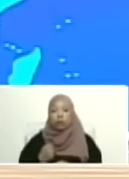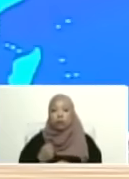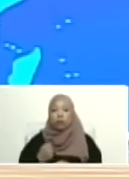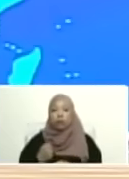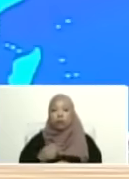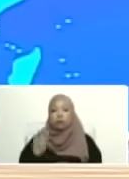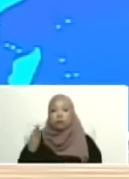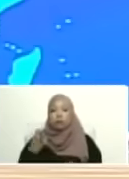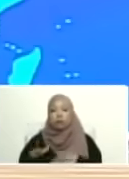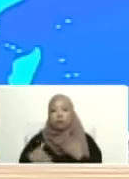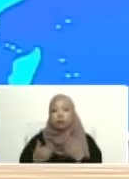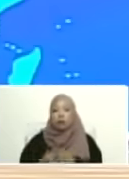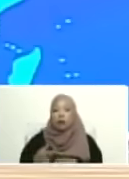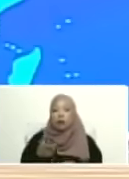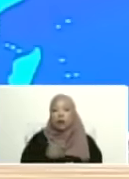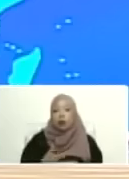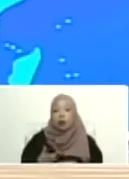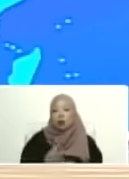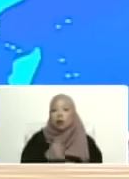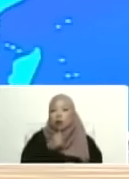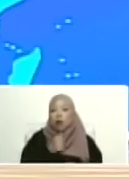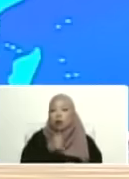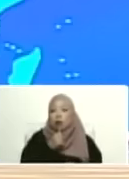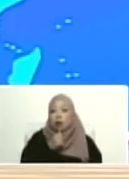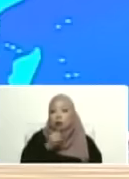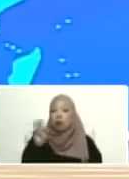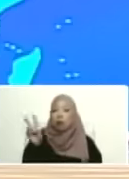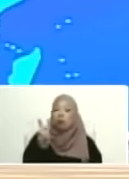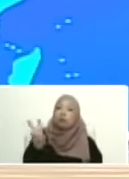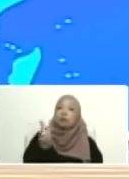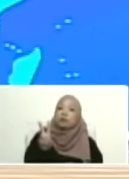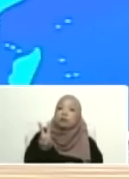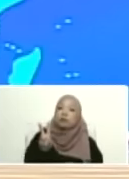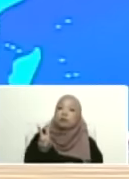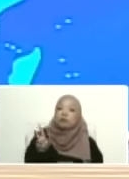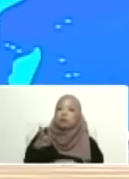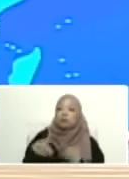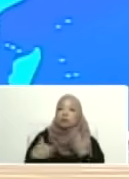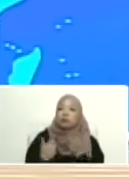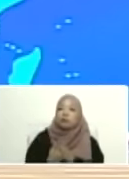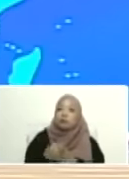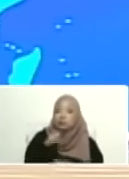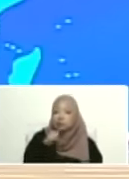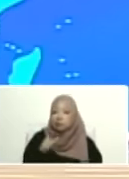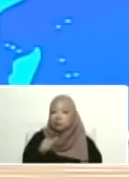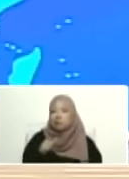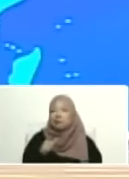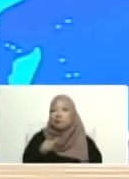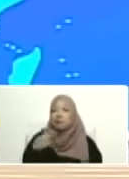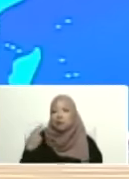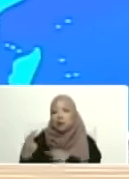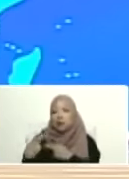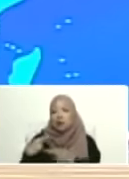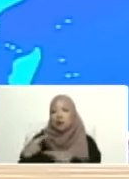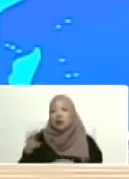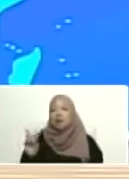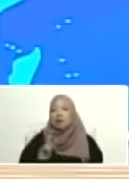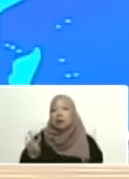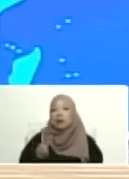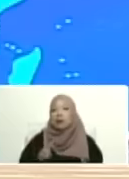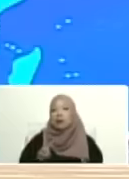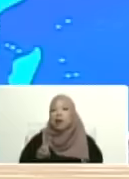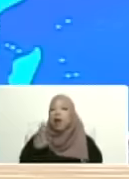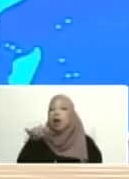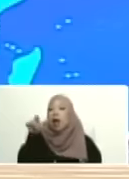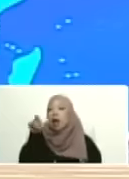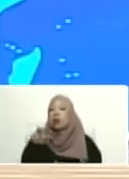bajo protestas de gobiernos venezolanos, se da la ruptura de las relaciones entre el gobierno de Venezuela, de Guzmán Blanco